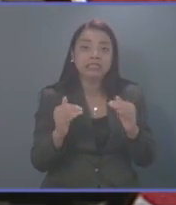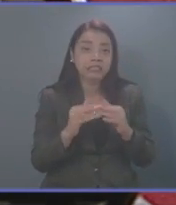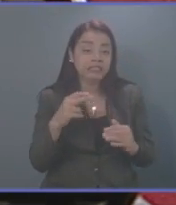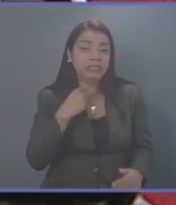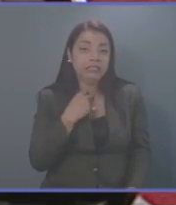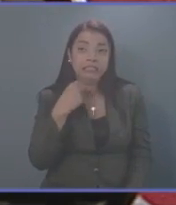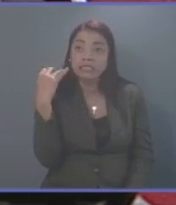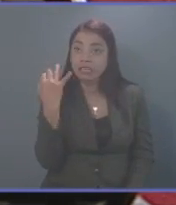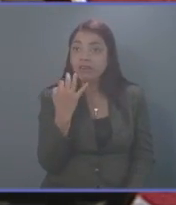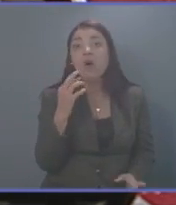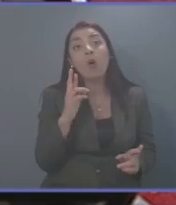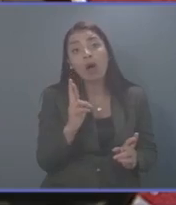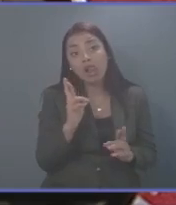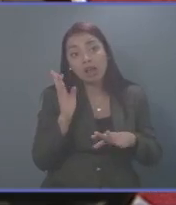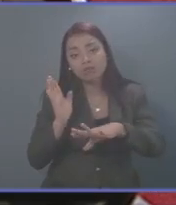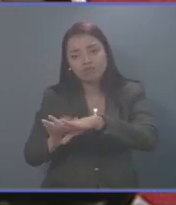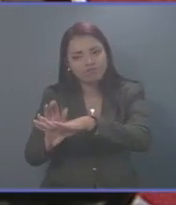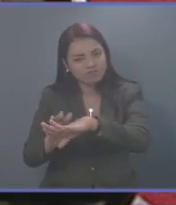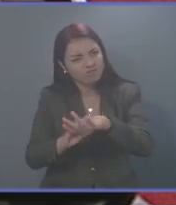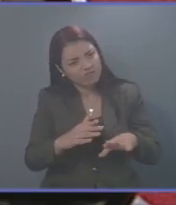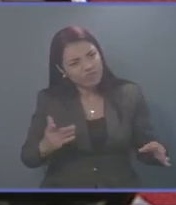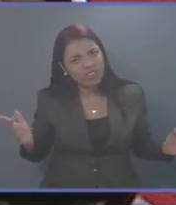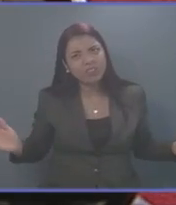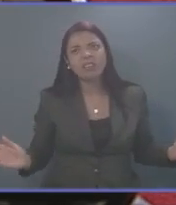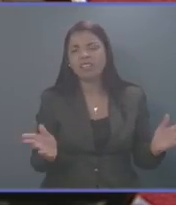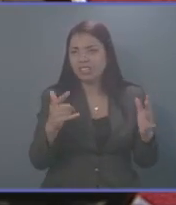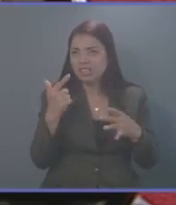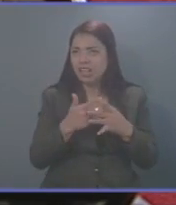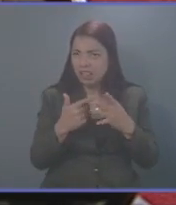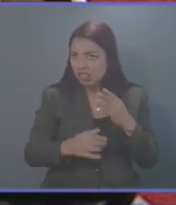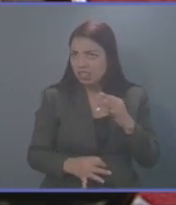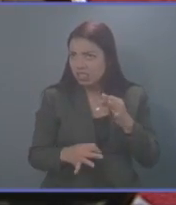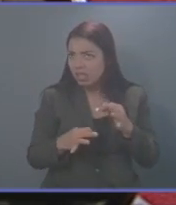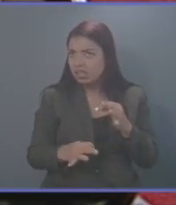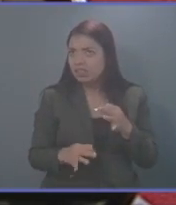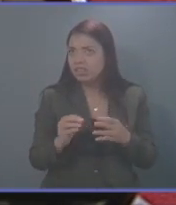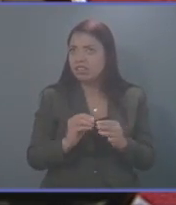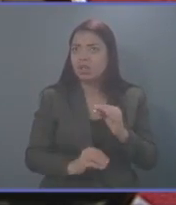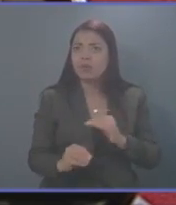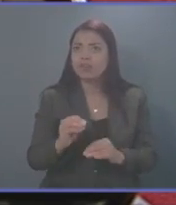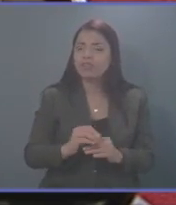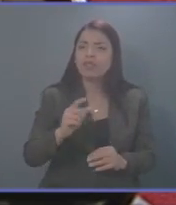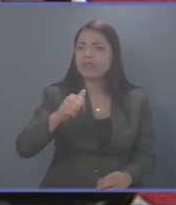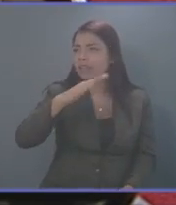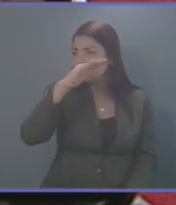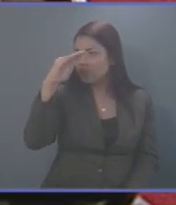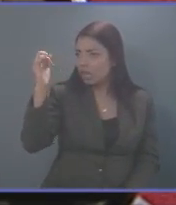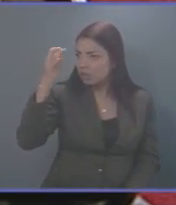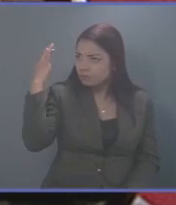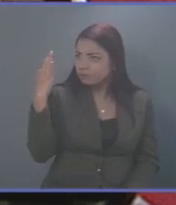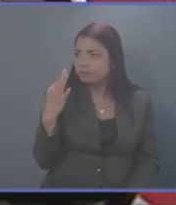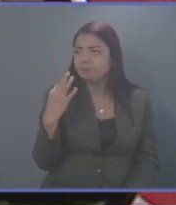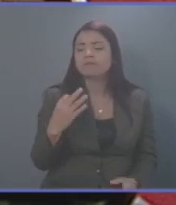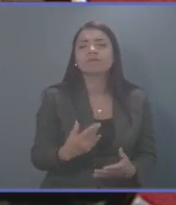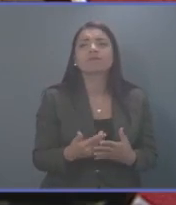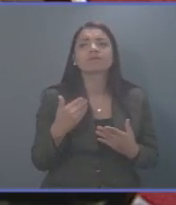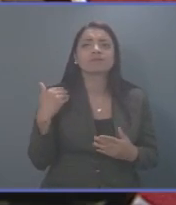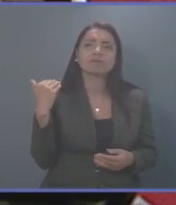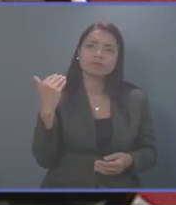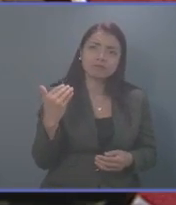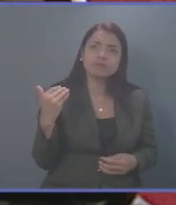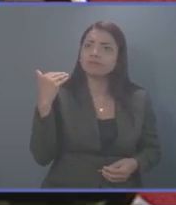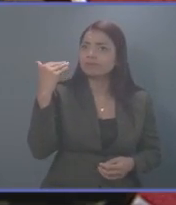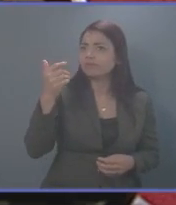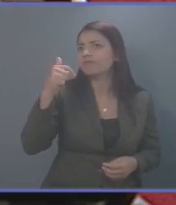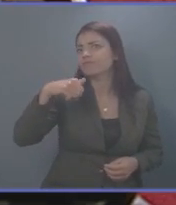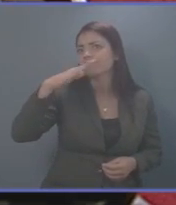y ojalá pueda exhortarlos a que puedan construir una ley de seguridad nacional que tenemos pendiente desde hace muchísimos años en la